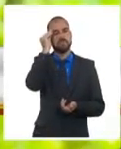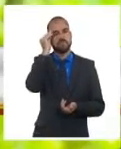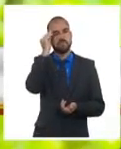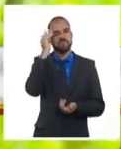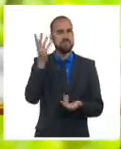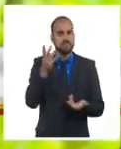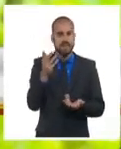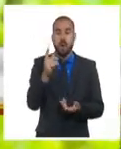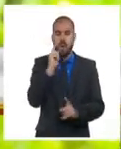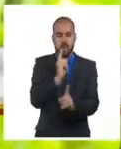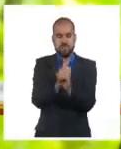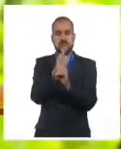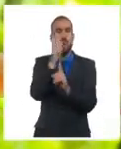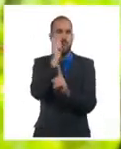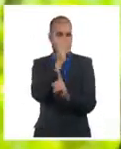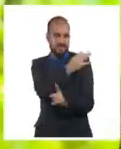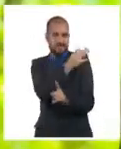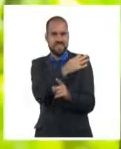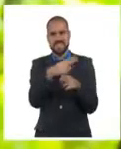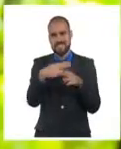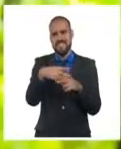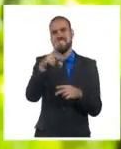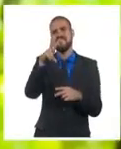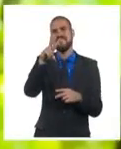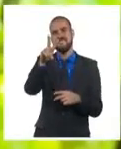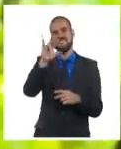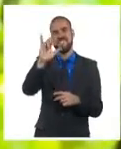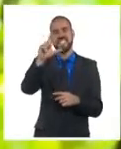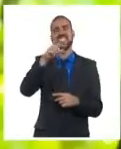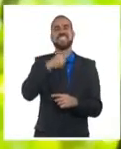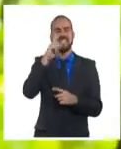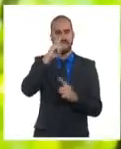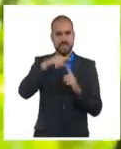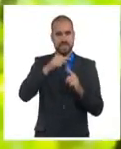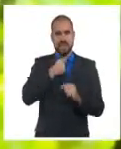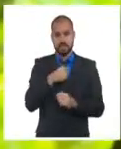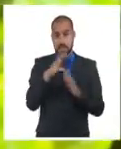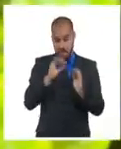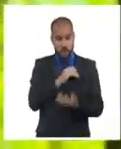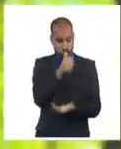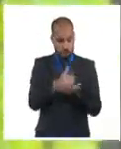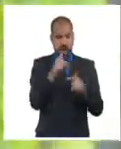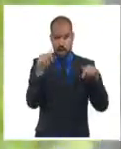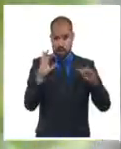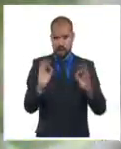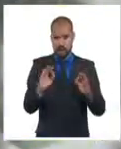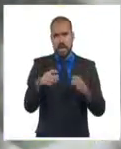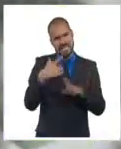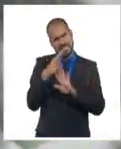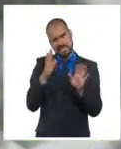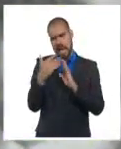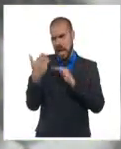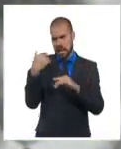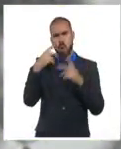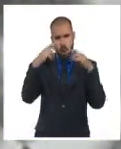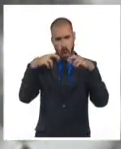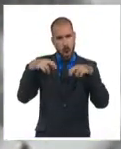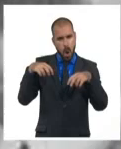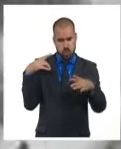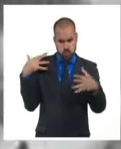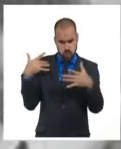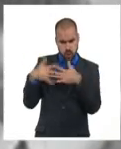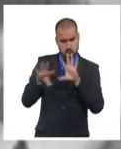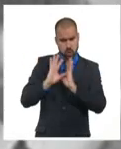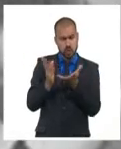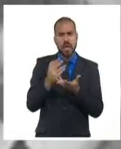a Vicente García, fue en tierra venezolana, aquí en Río Chico. Porque de acuerdo también a otras investigaciones que se han venido haciendo, la única intención